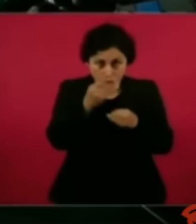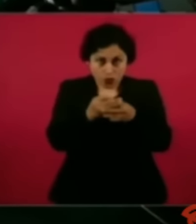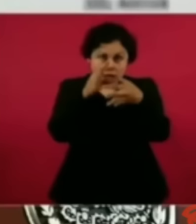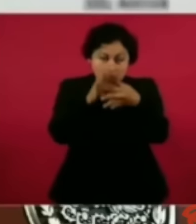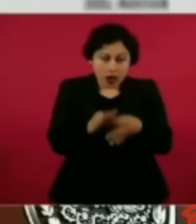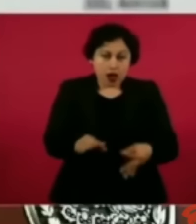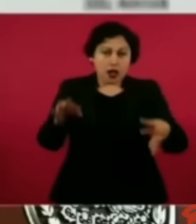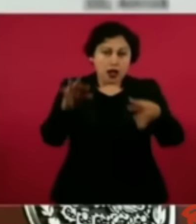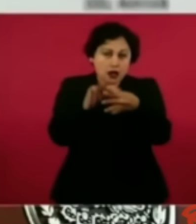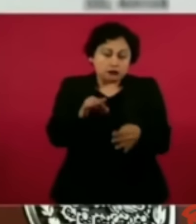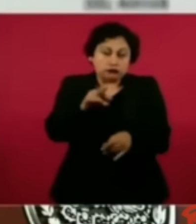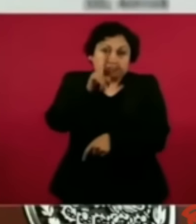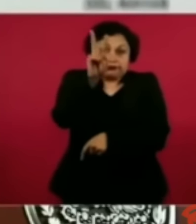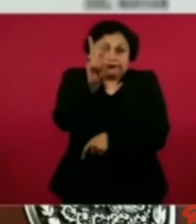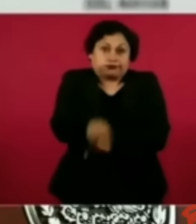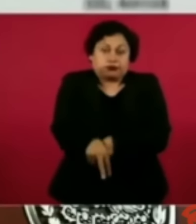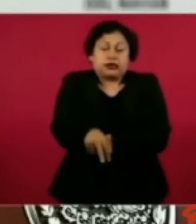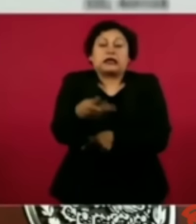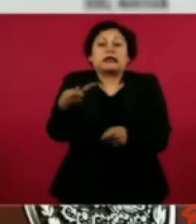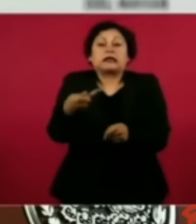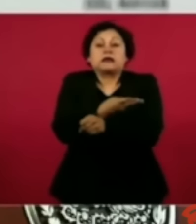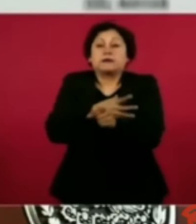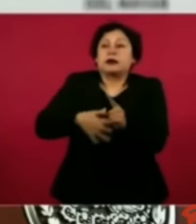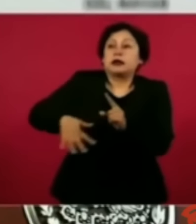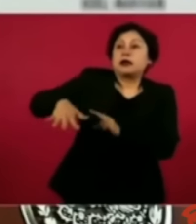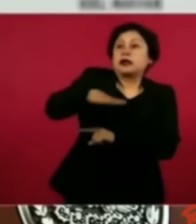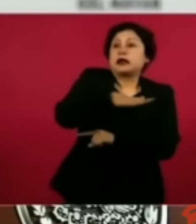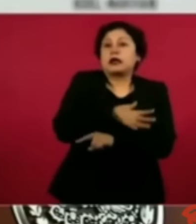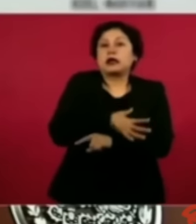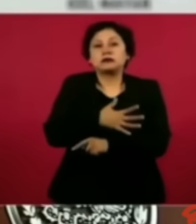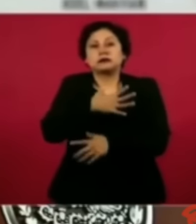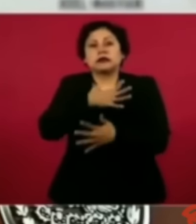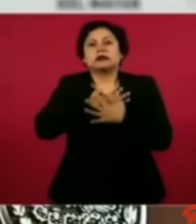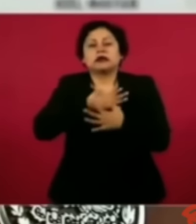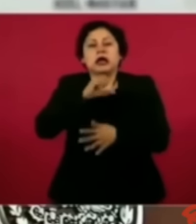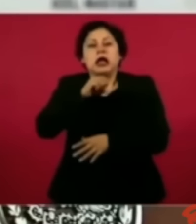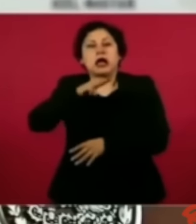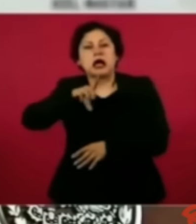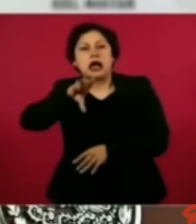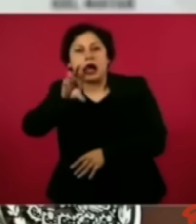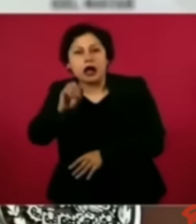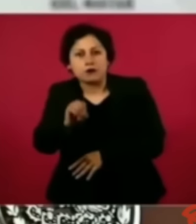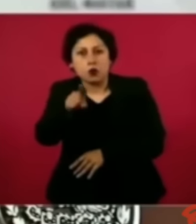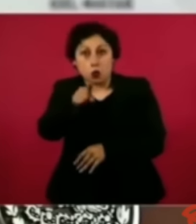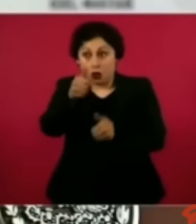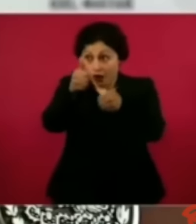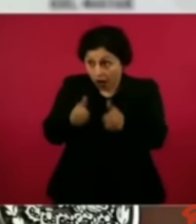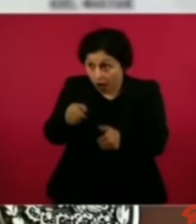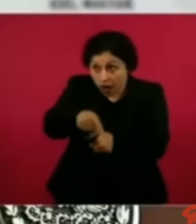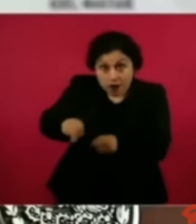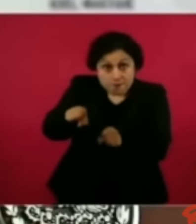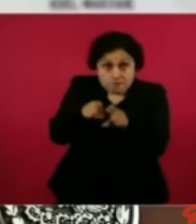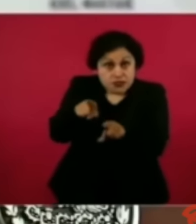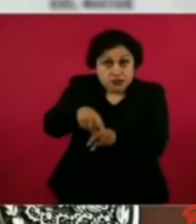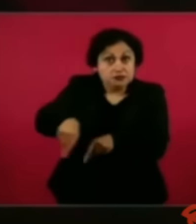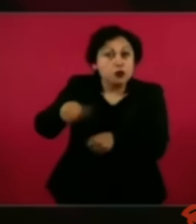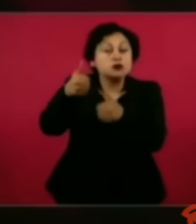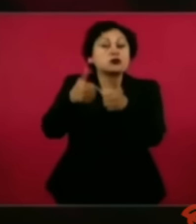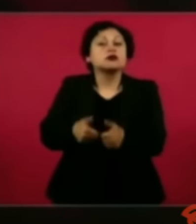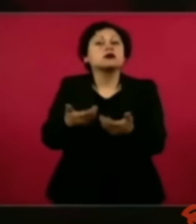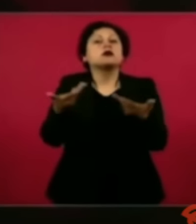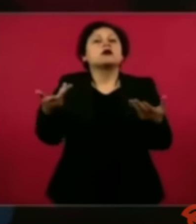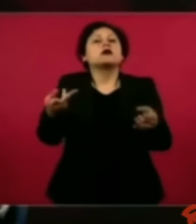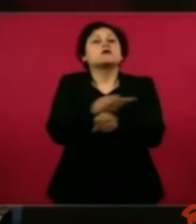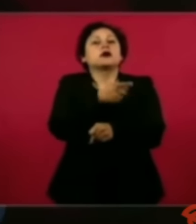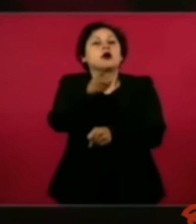que seguirá pesando a pesar de que usted se vaya a su finca, presidente. Bueno, pues,